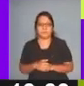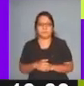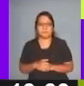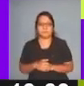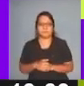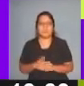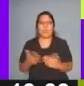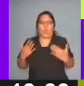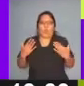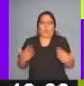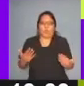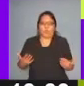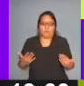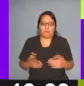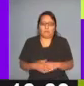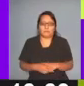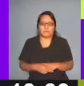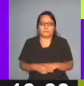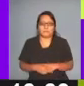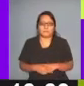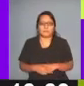por supuesto,